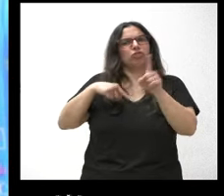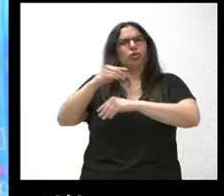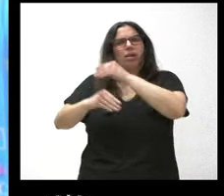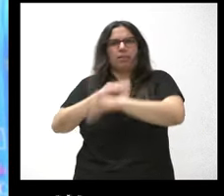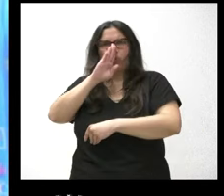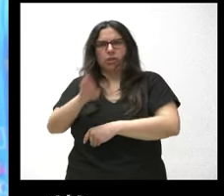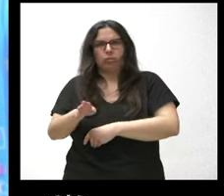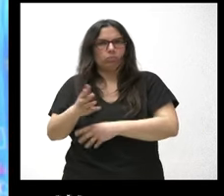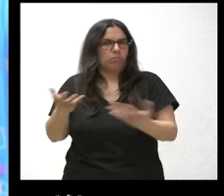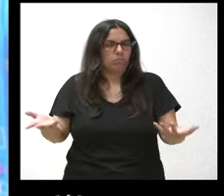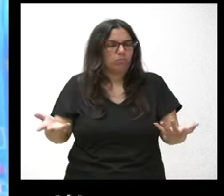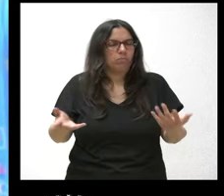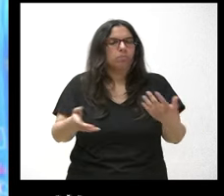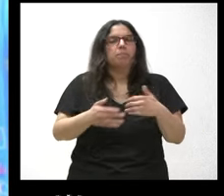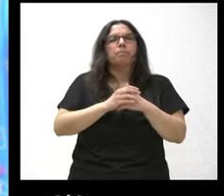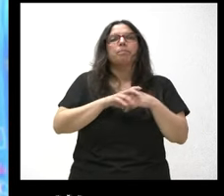9 provincias.